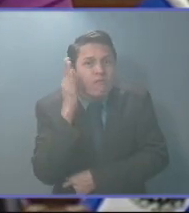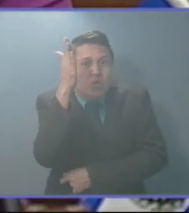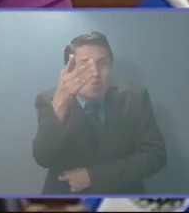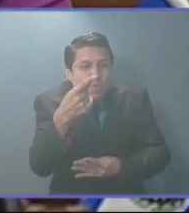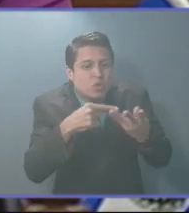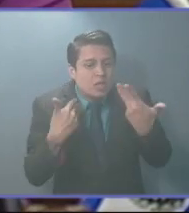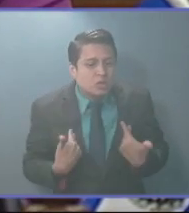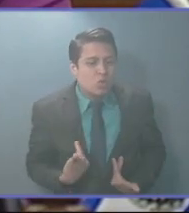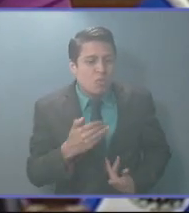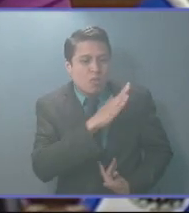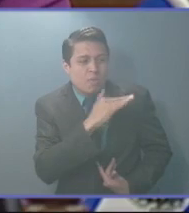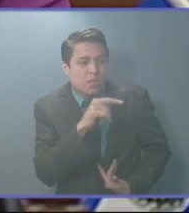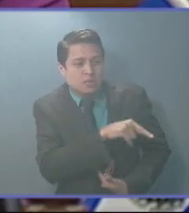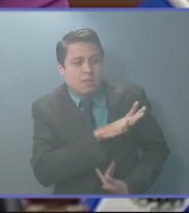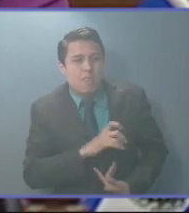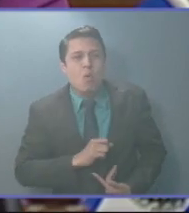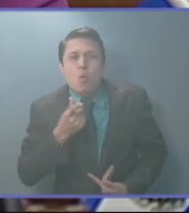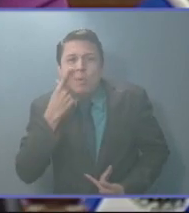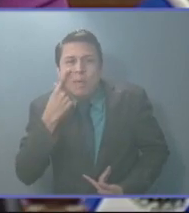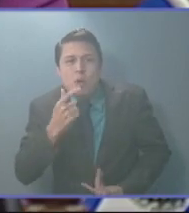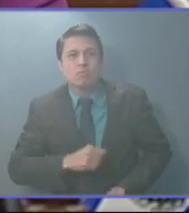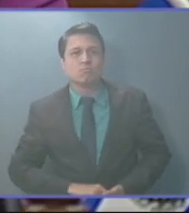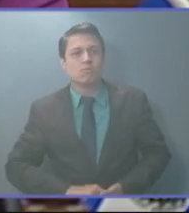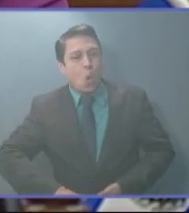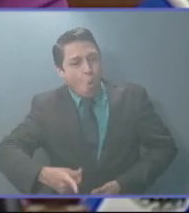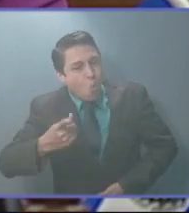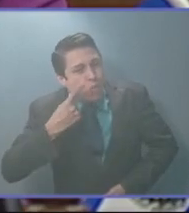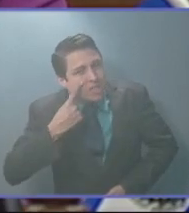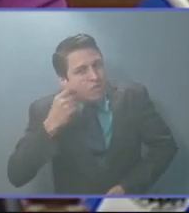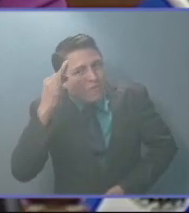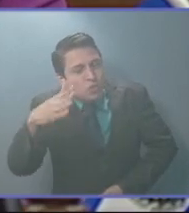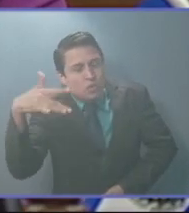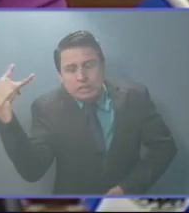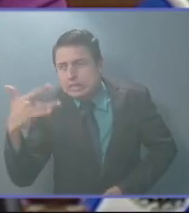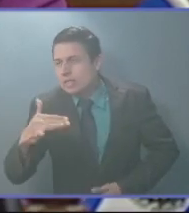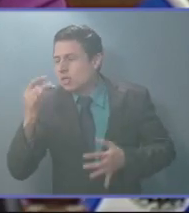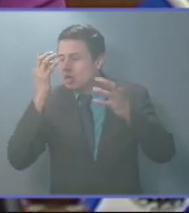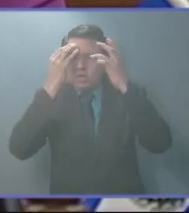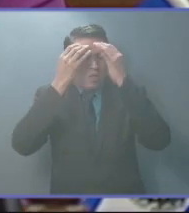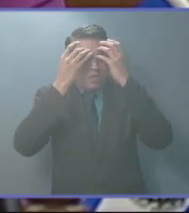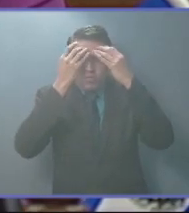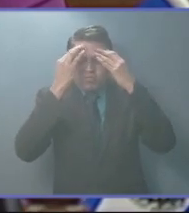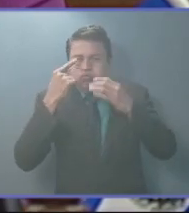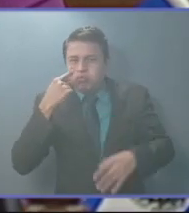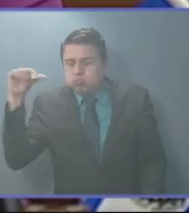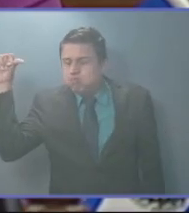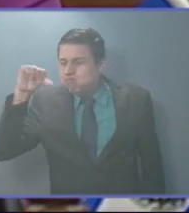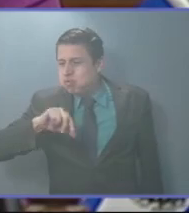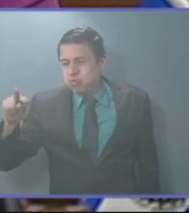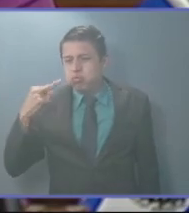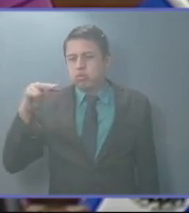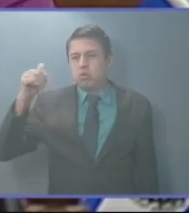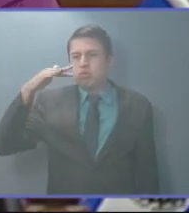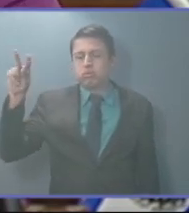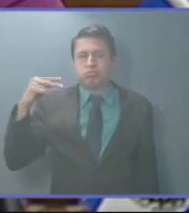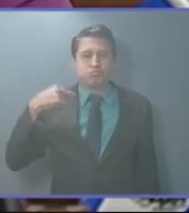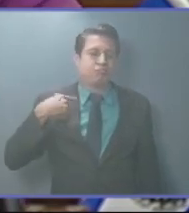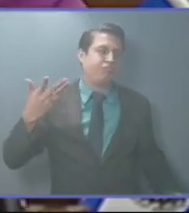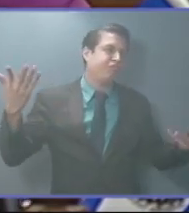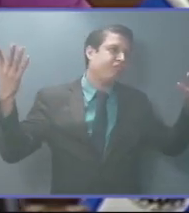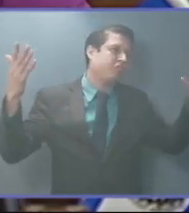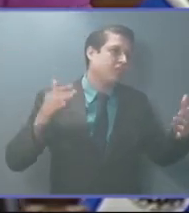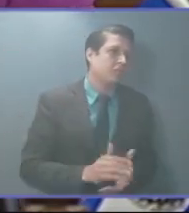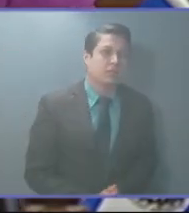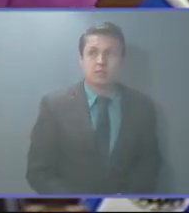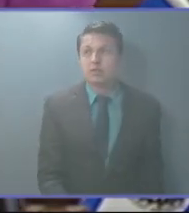en ese país es preocupante como hemos quedado aquella cosita de la